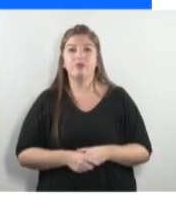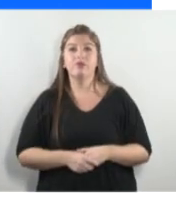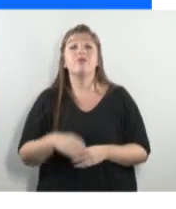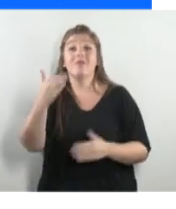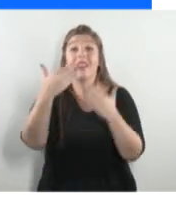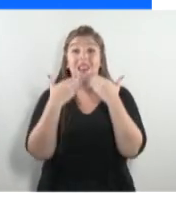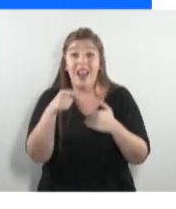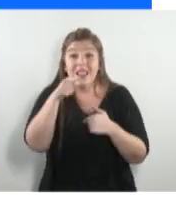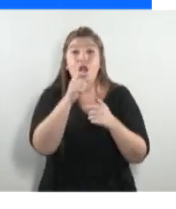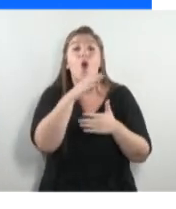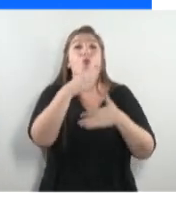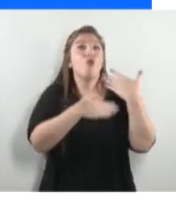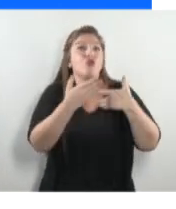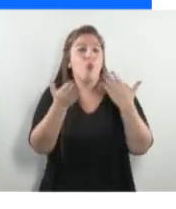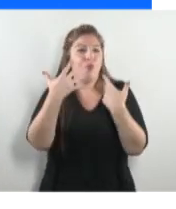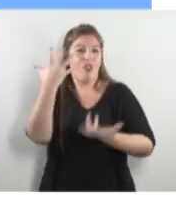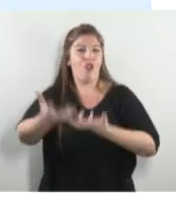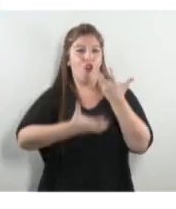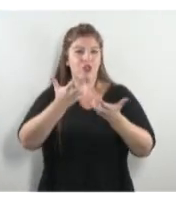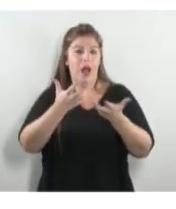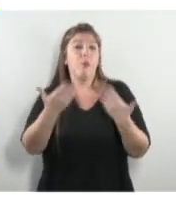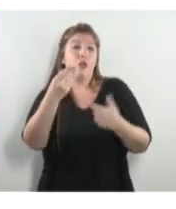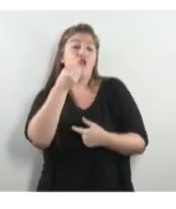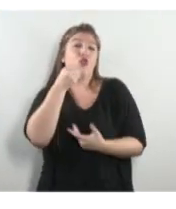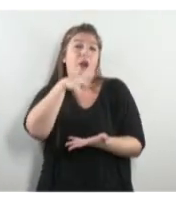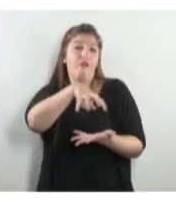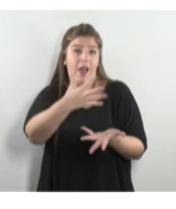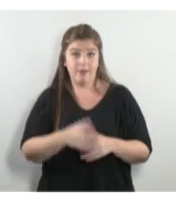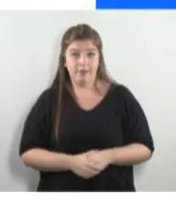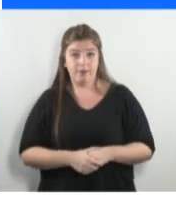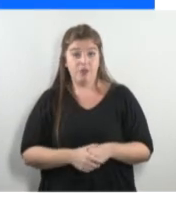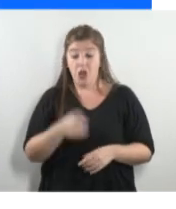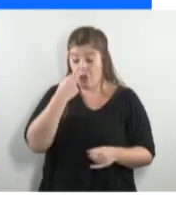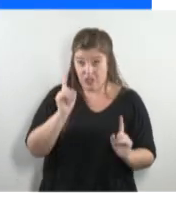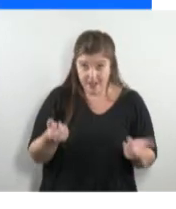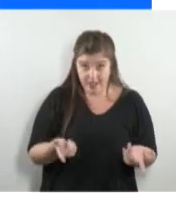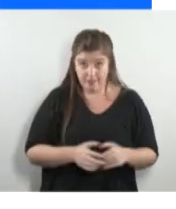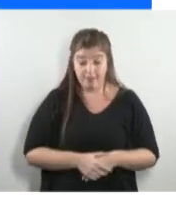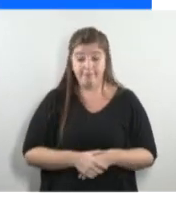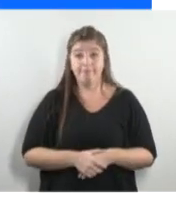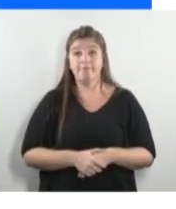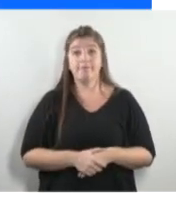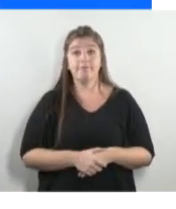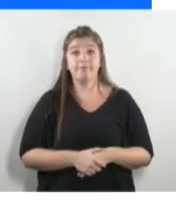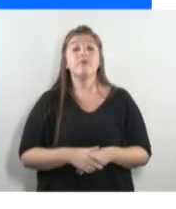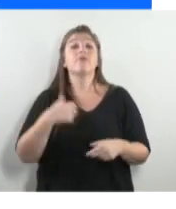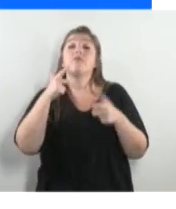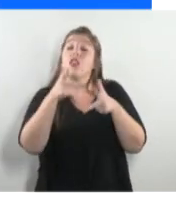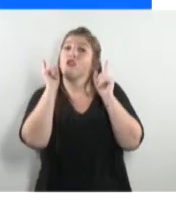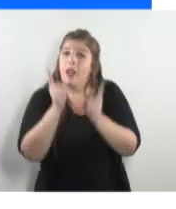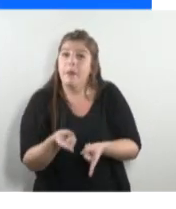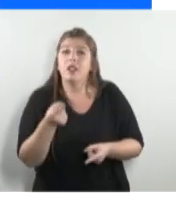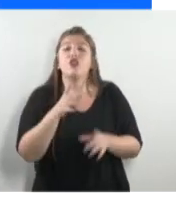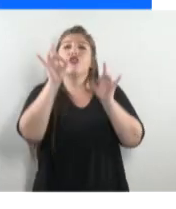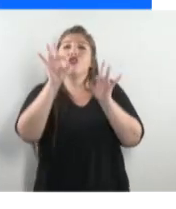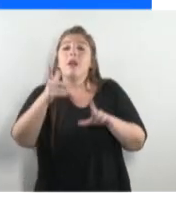a este proceso que se puede cocinar, que te podés comer tu flan. ¿Sigue sin importarte? Te digo más, no solo con